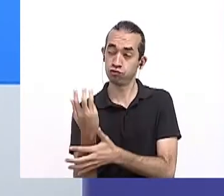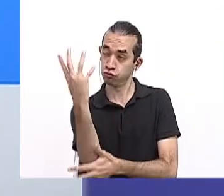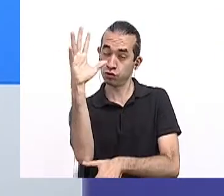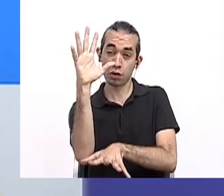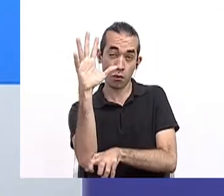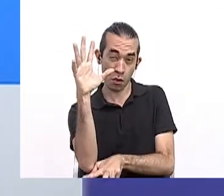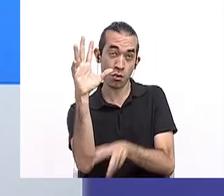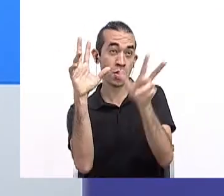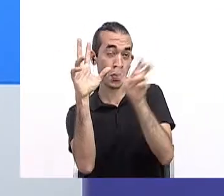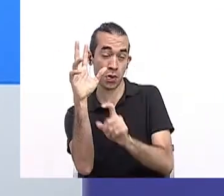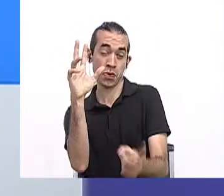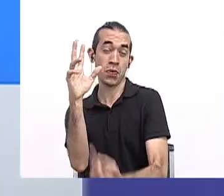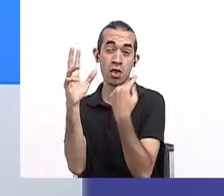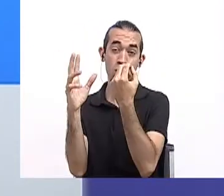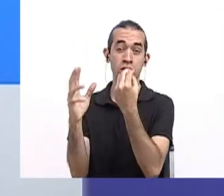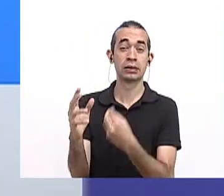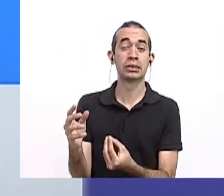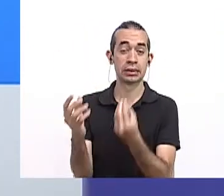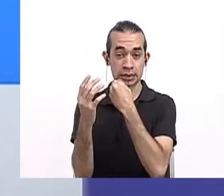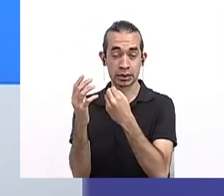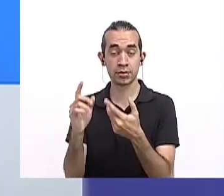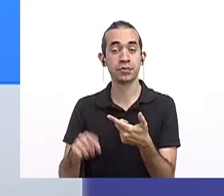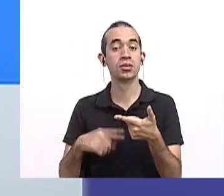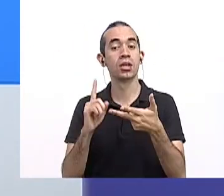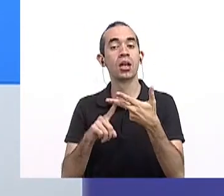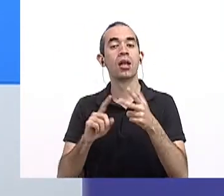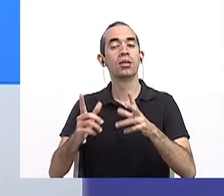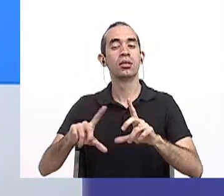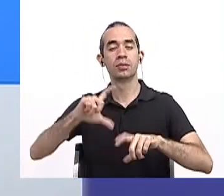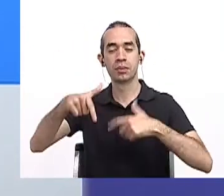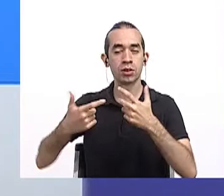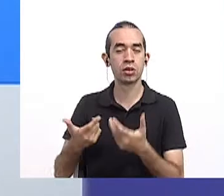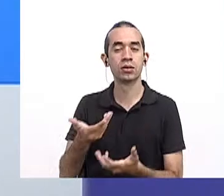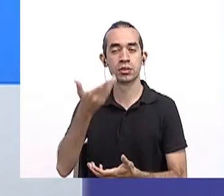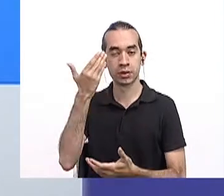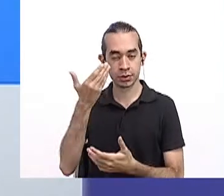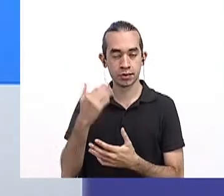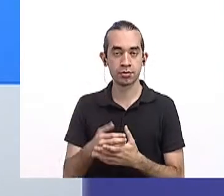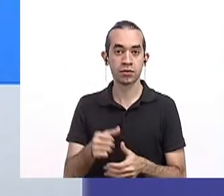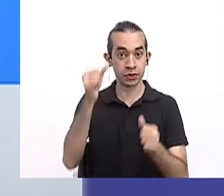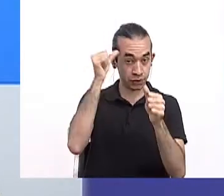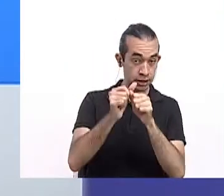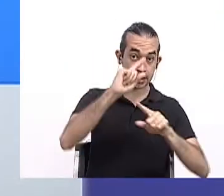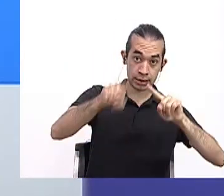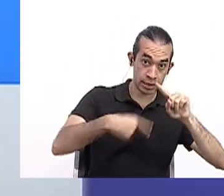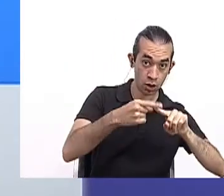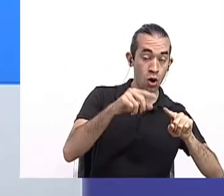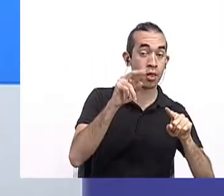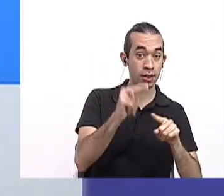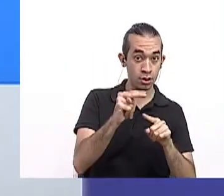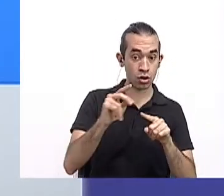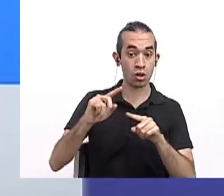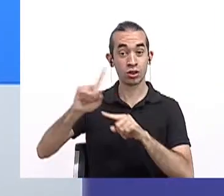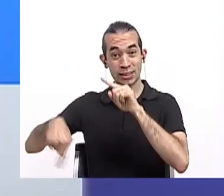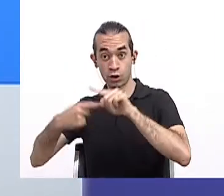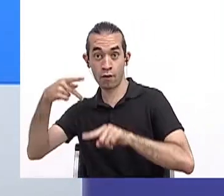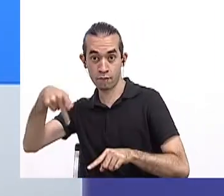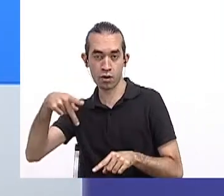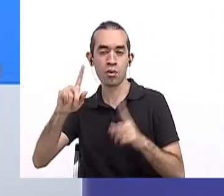del nitrógeno y el fósforo abarcamos un tema en particular un proceso en particular que fue la eutrofización